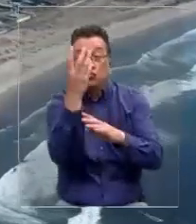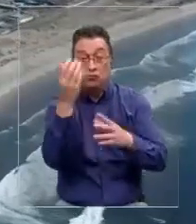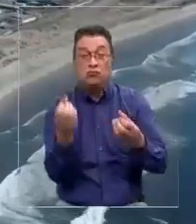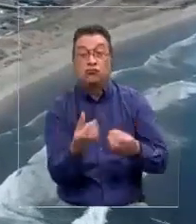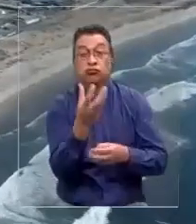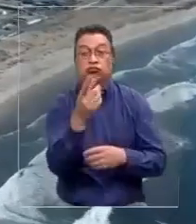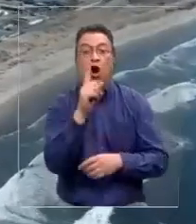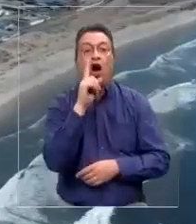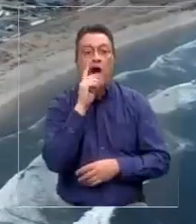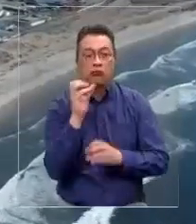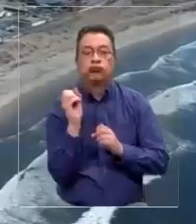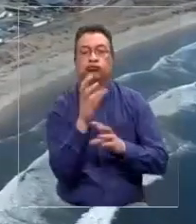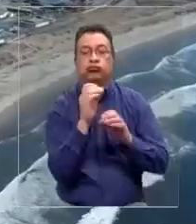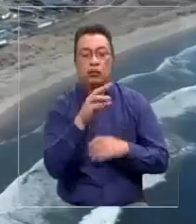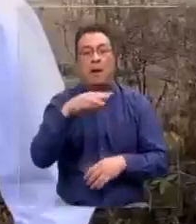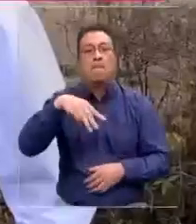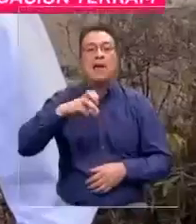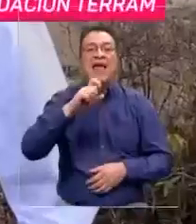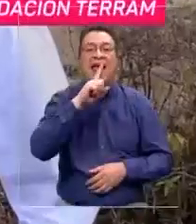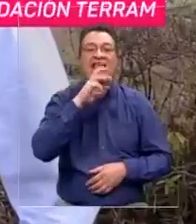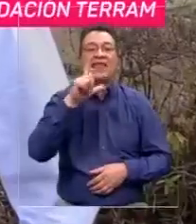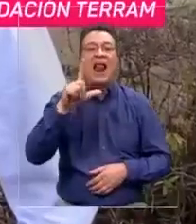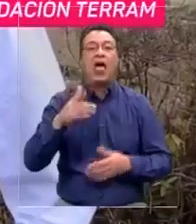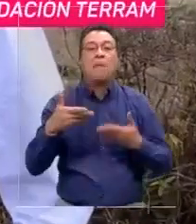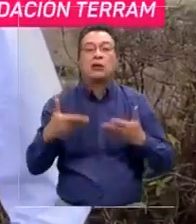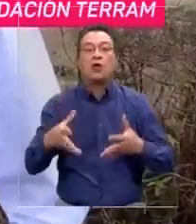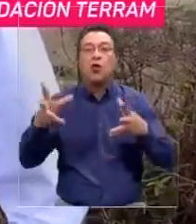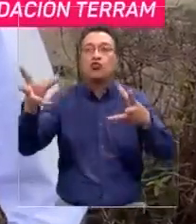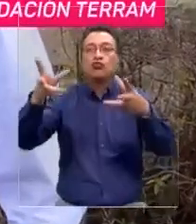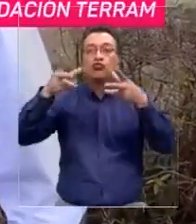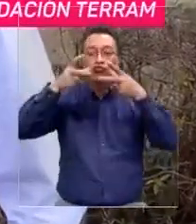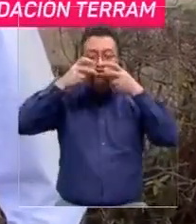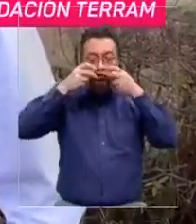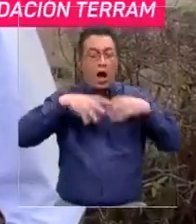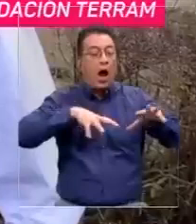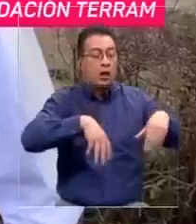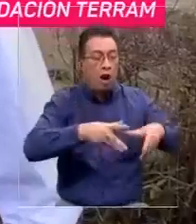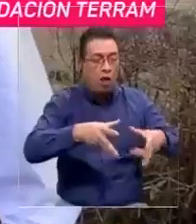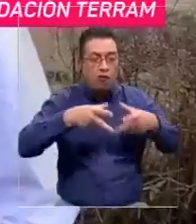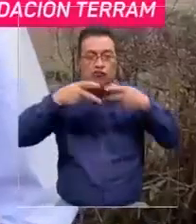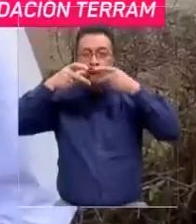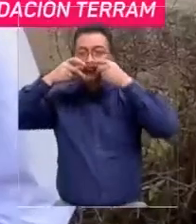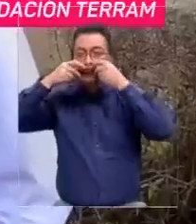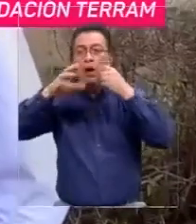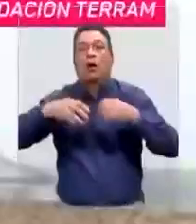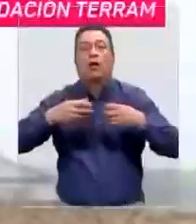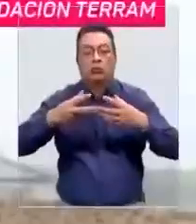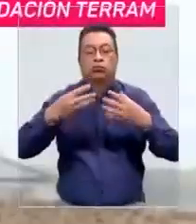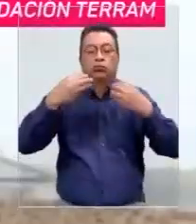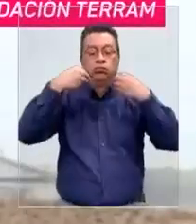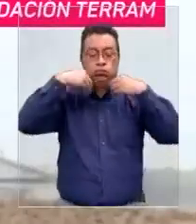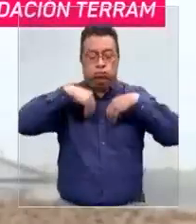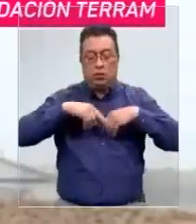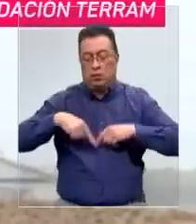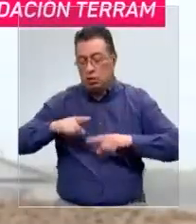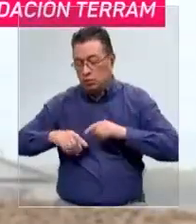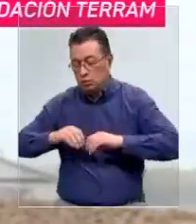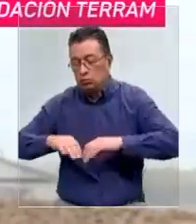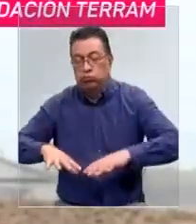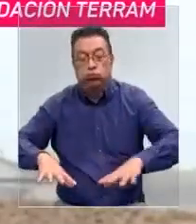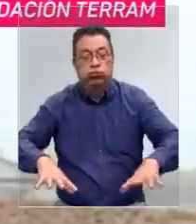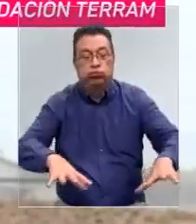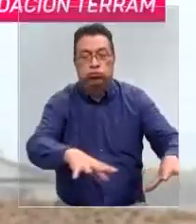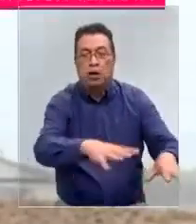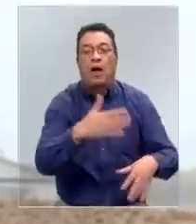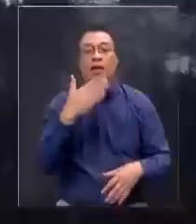chimenea emiten metales pesados que lo respiran las personas, los animales y que va depositándose en el suelo. Junto con ello